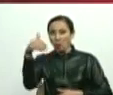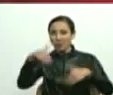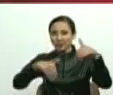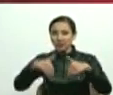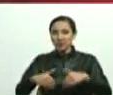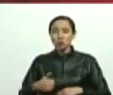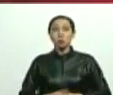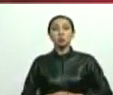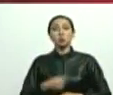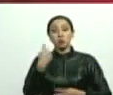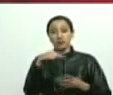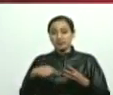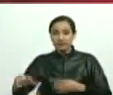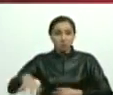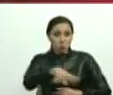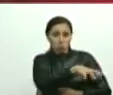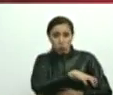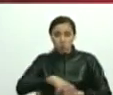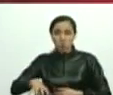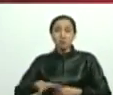y consejo legislativo.